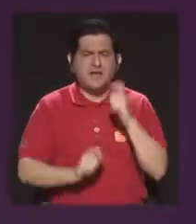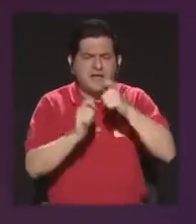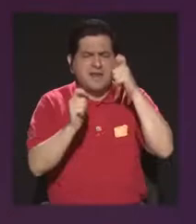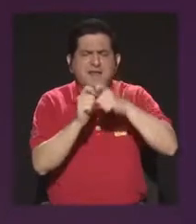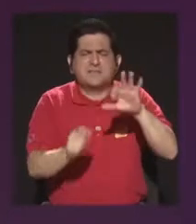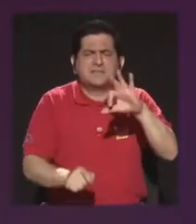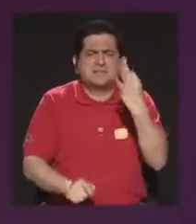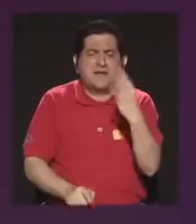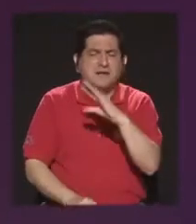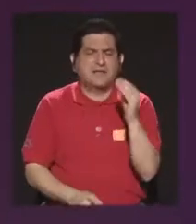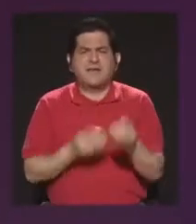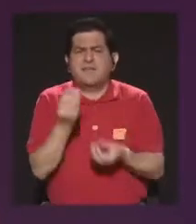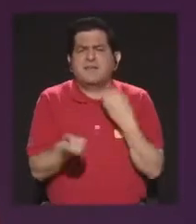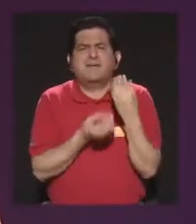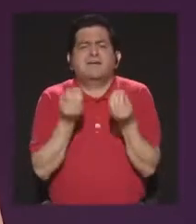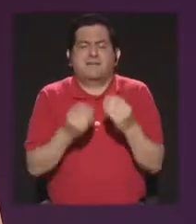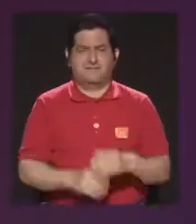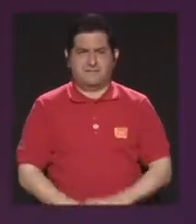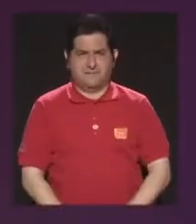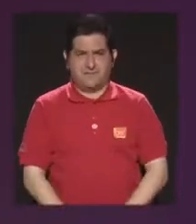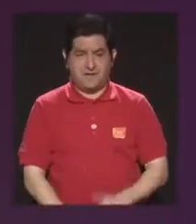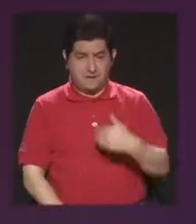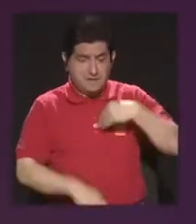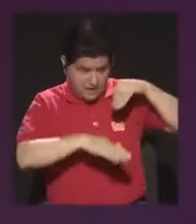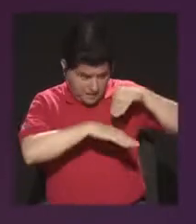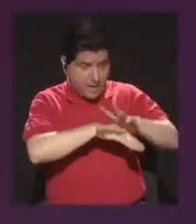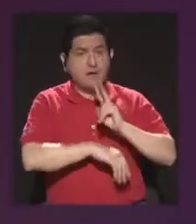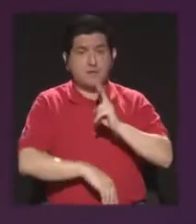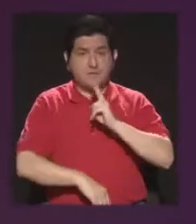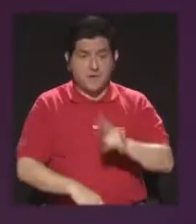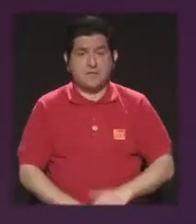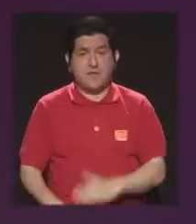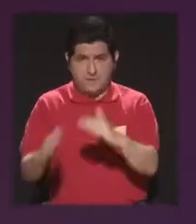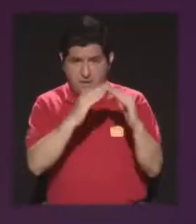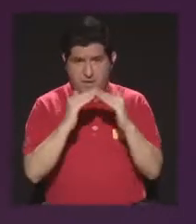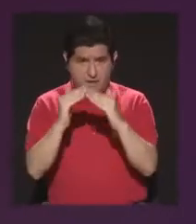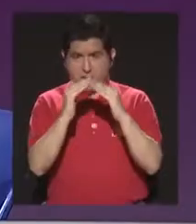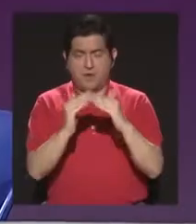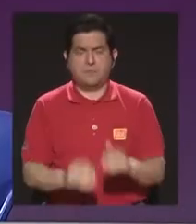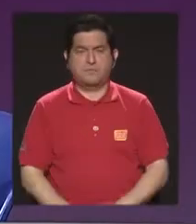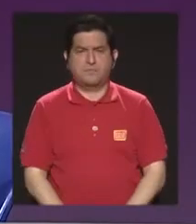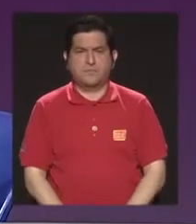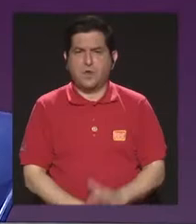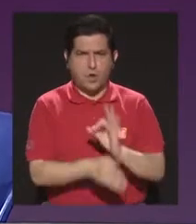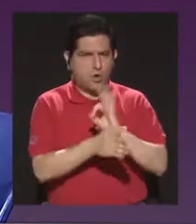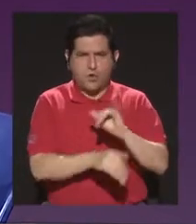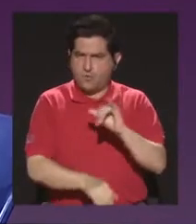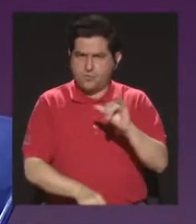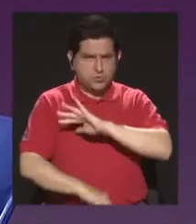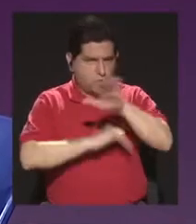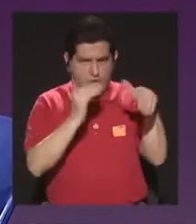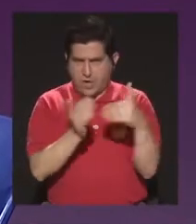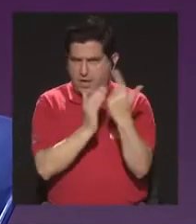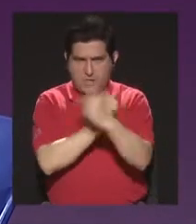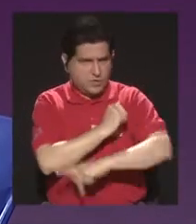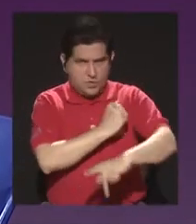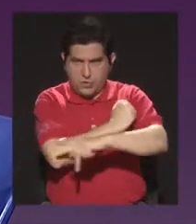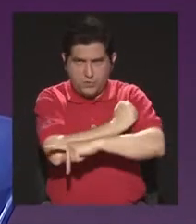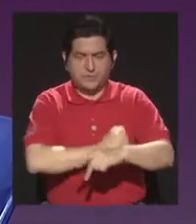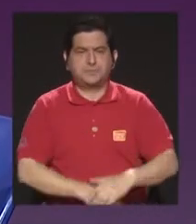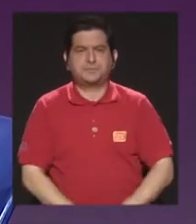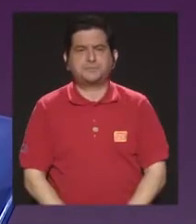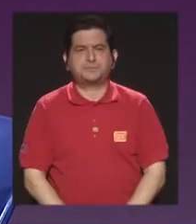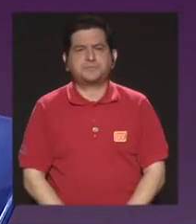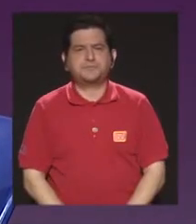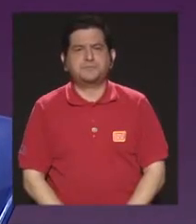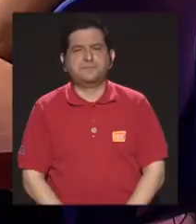y de qué quieres hacer incluso con ella para que tenga incidencia real en la comunidad en la que estás. no funciona igual entonces en todos los países.